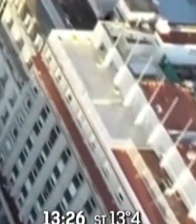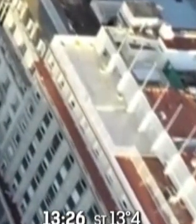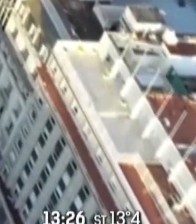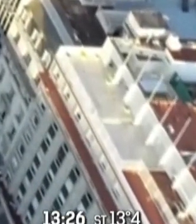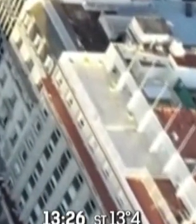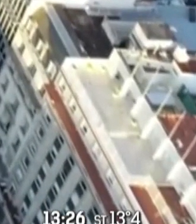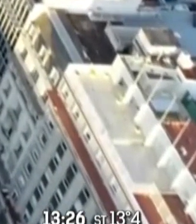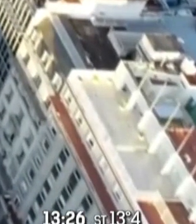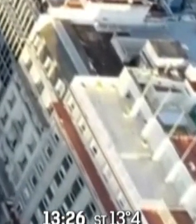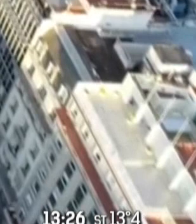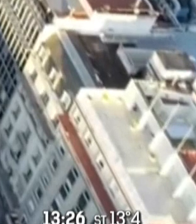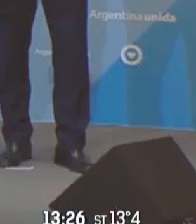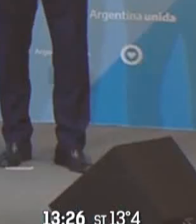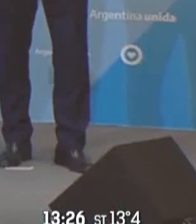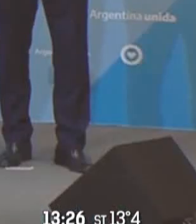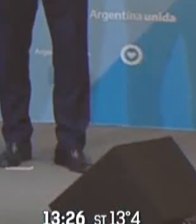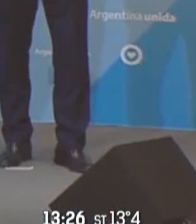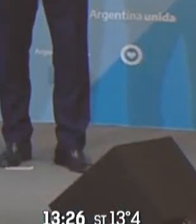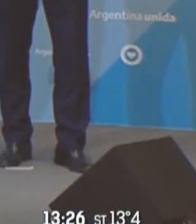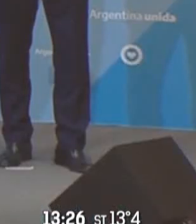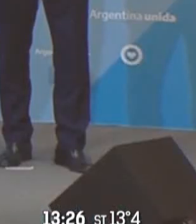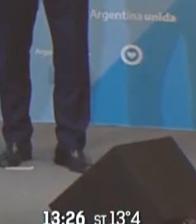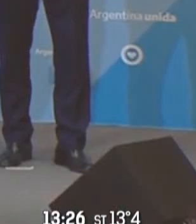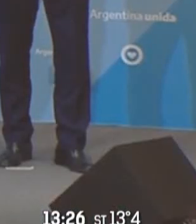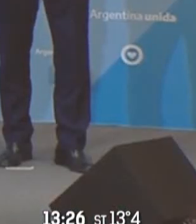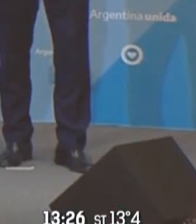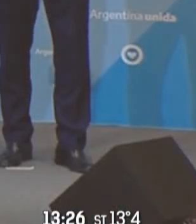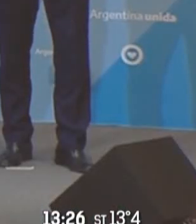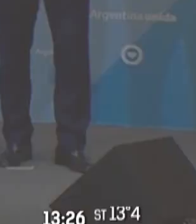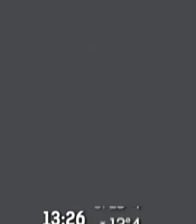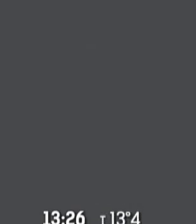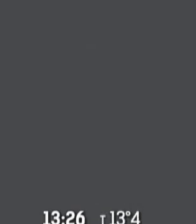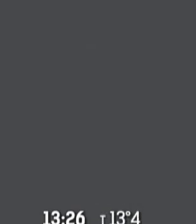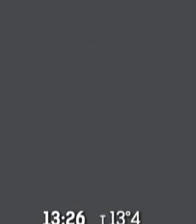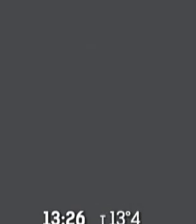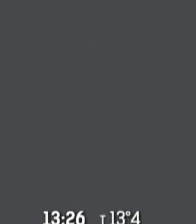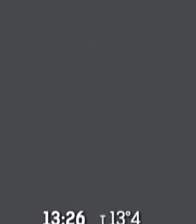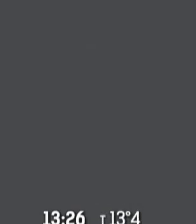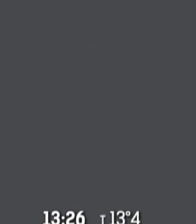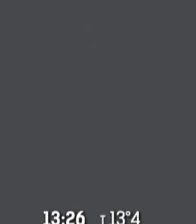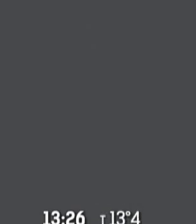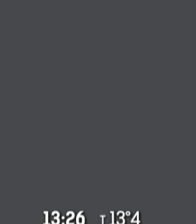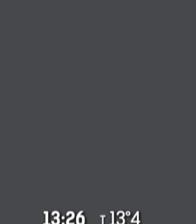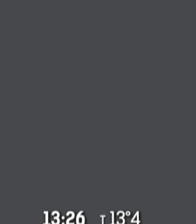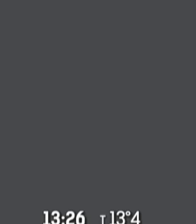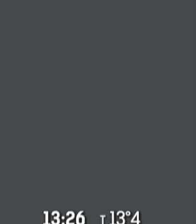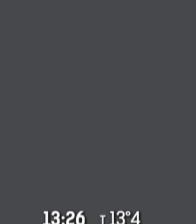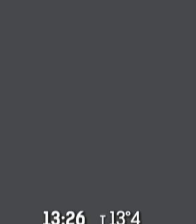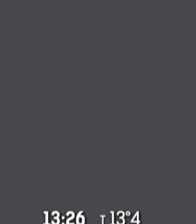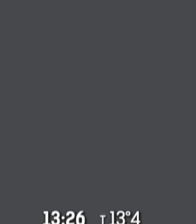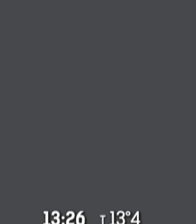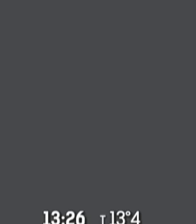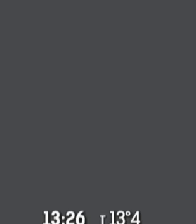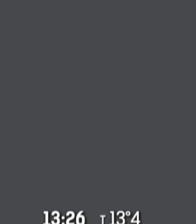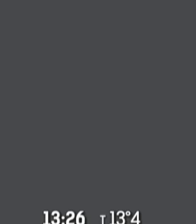A lo largo de estos 4 meses, el Gobierno Nacional, junto a los gobernadores, implementaron un plan de acción diseñado según